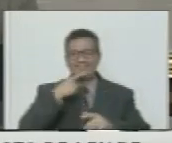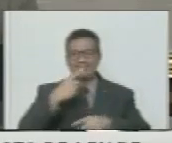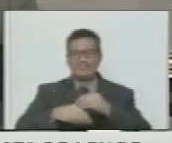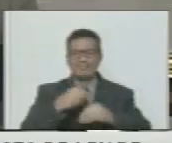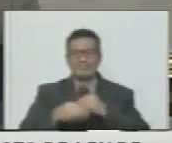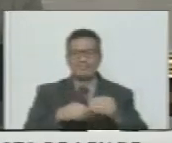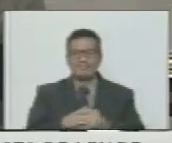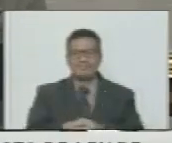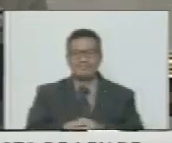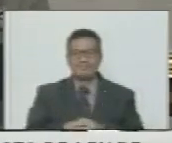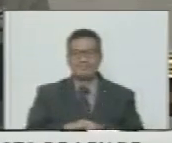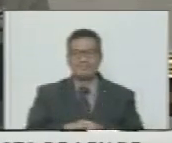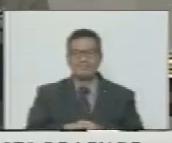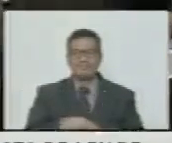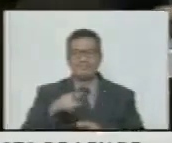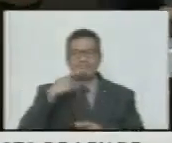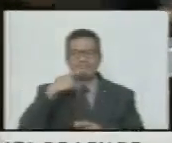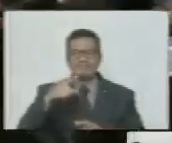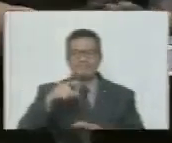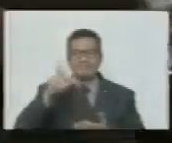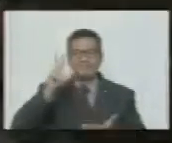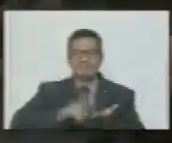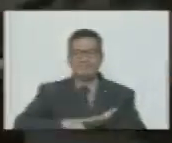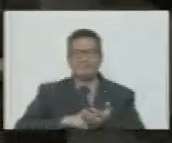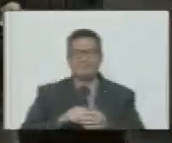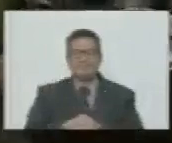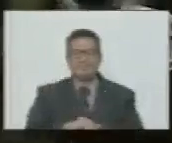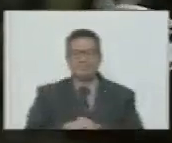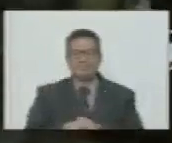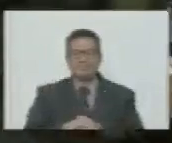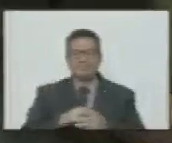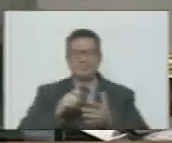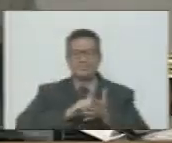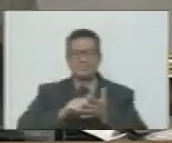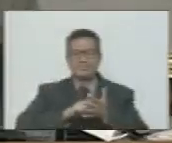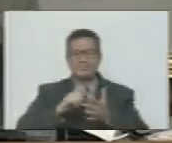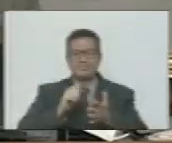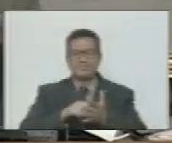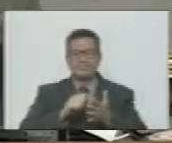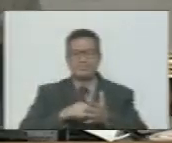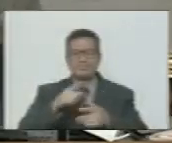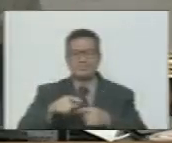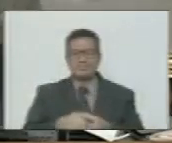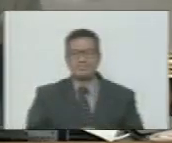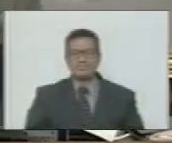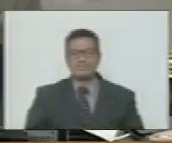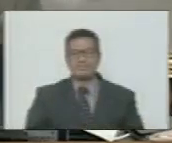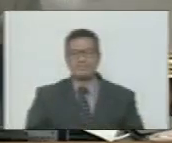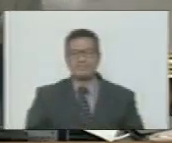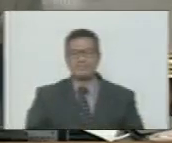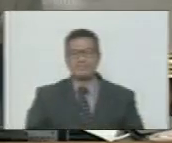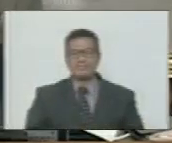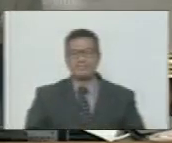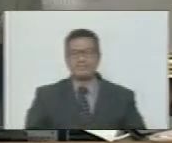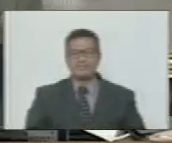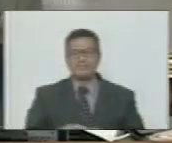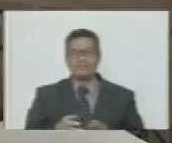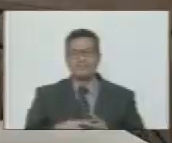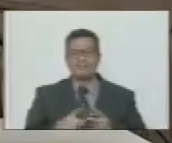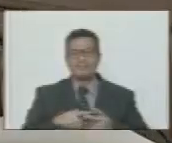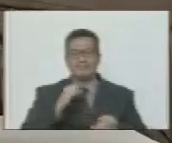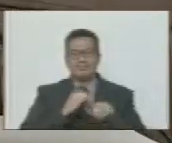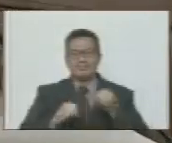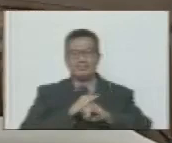desean manifestarlo con la señal de costumbre, queda aprobado. Siguiente punto del orden del día, ciudadana